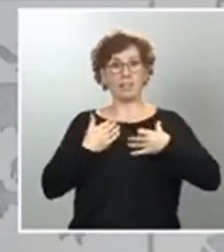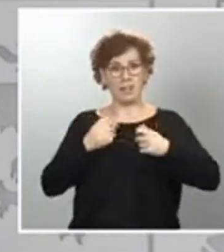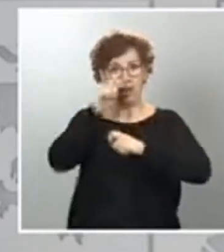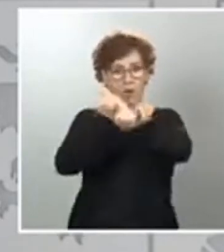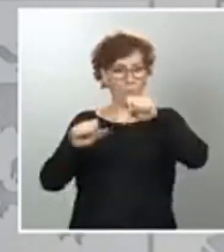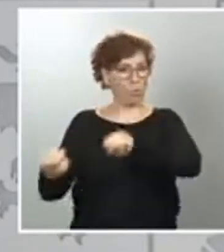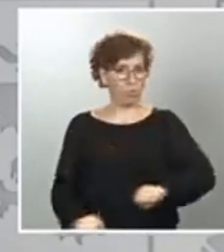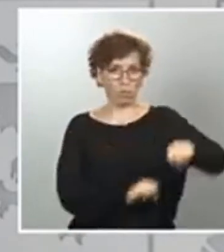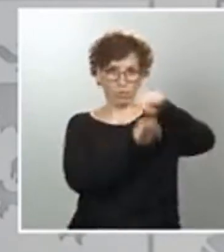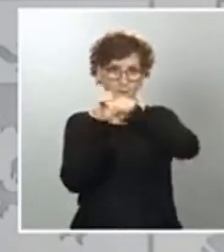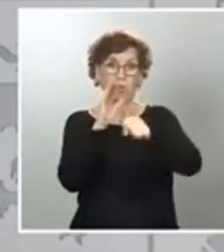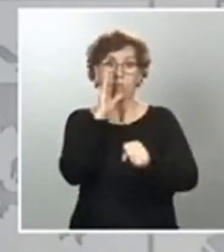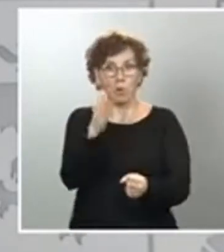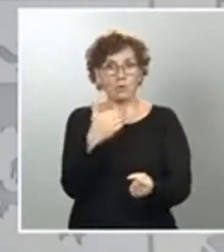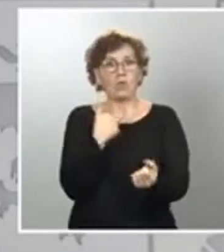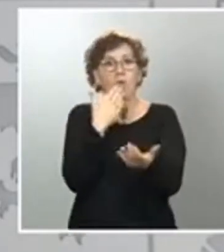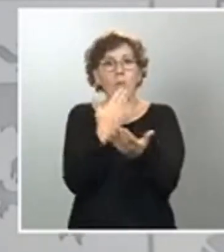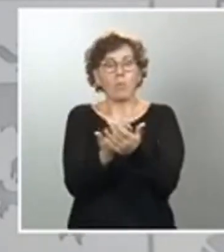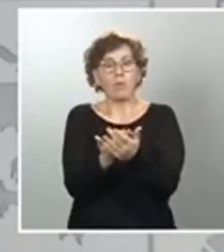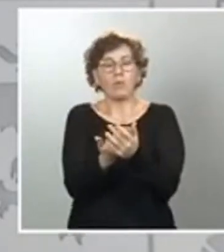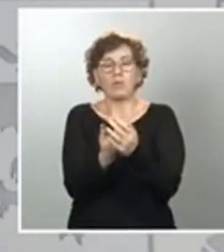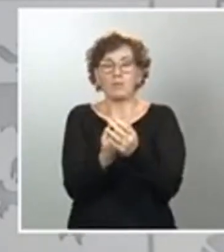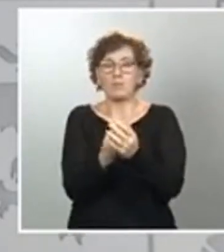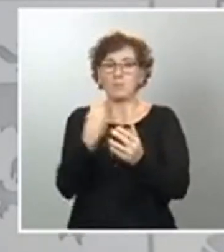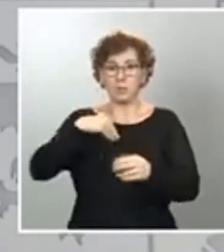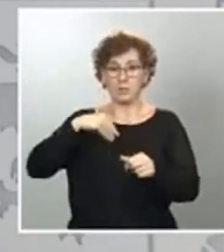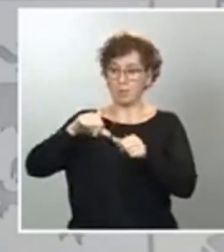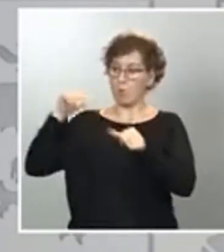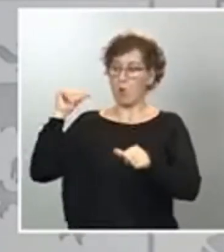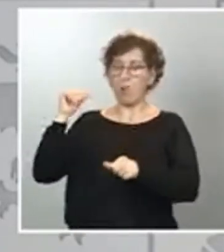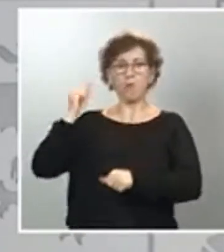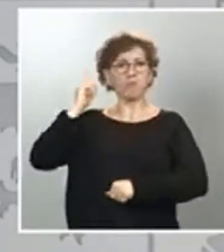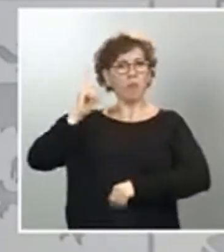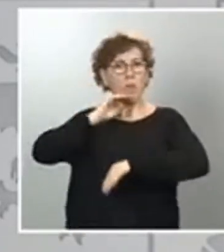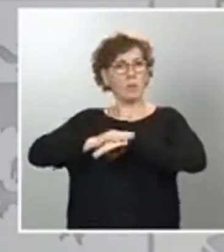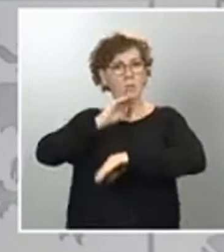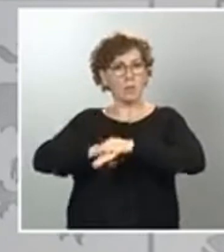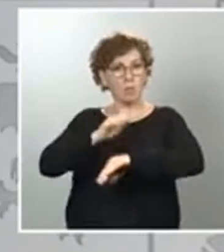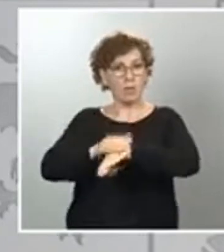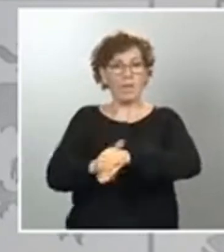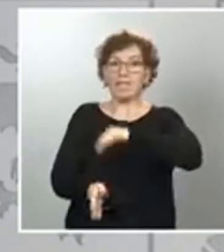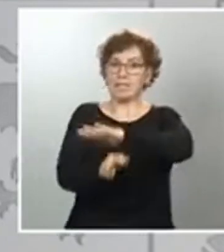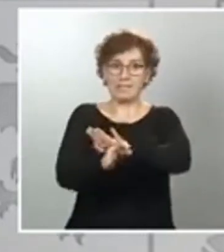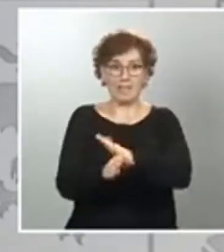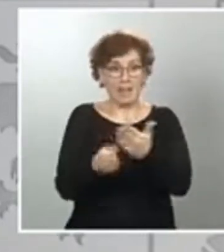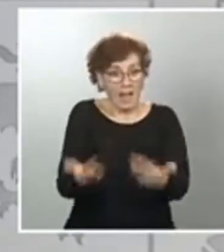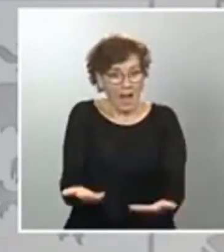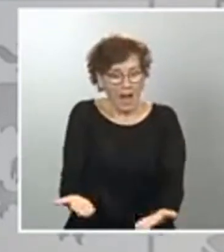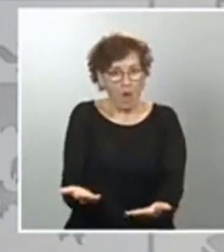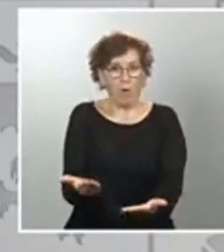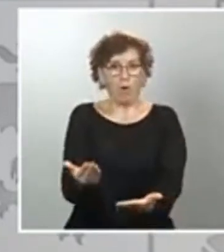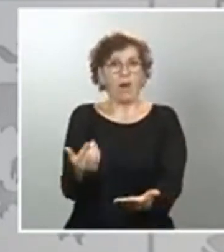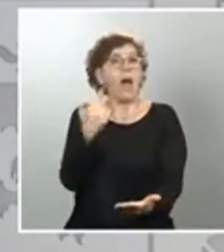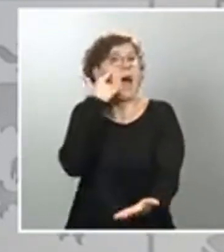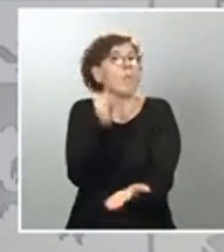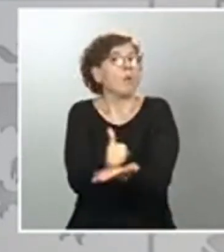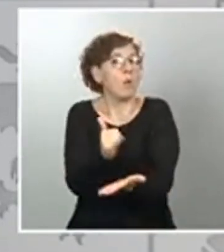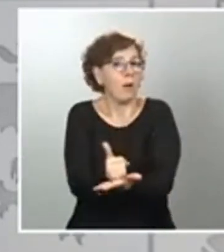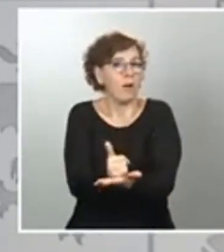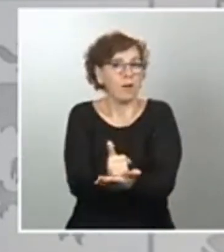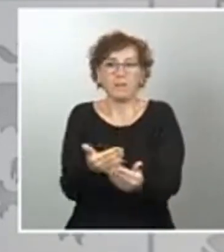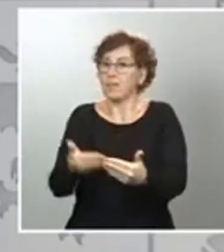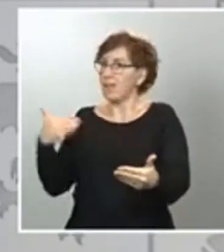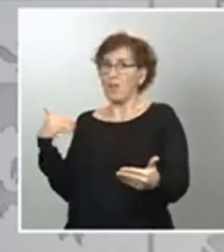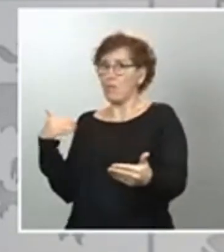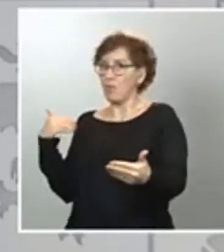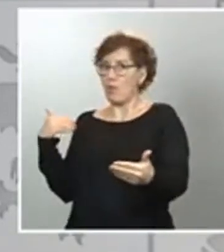pido es esa disciplina social. Ahora mismo es cuando la estamos poniendo a prueba. No en el confinamiento, sino en el